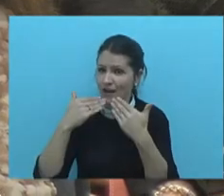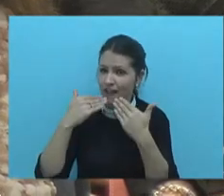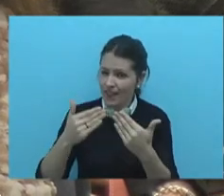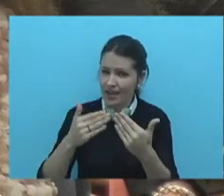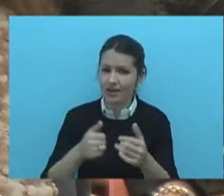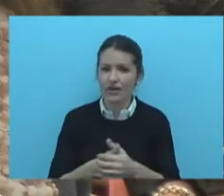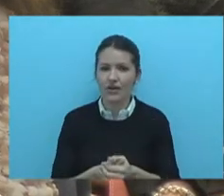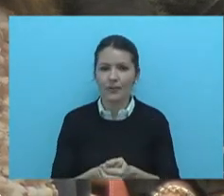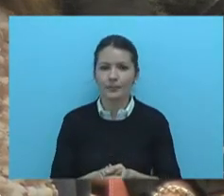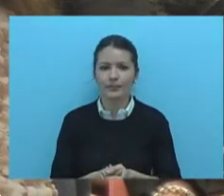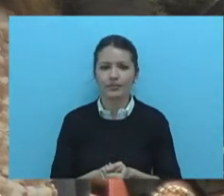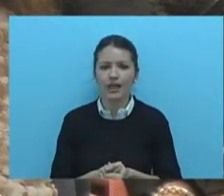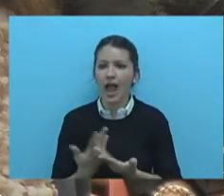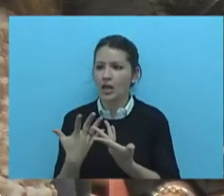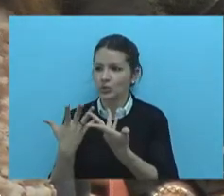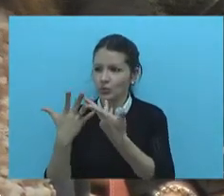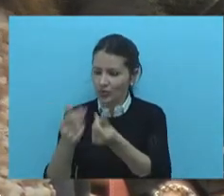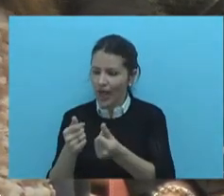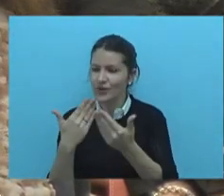que hayamos podido llegar.